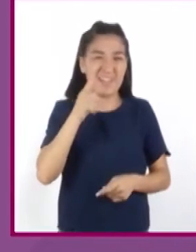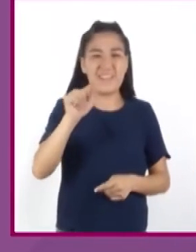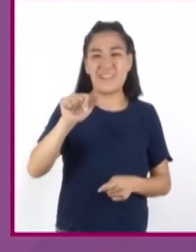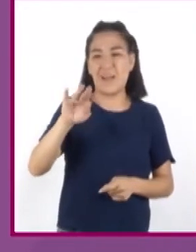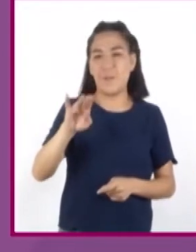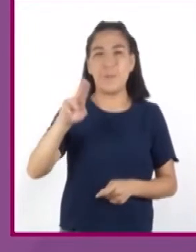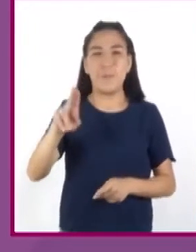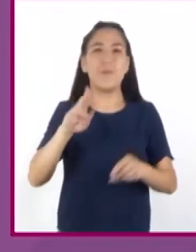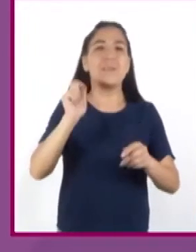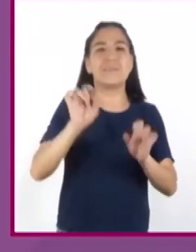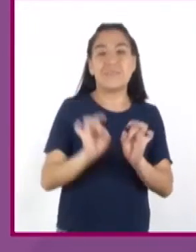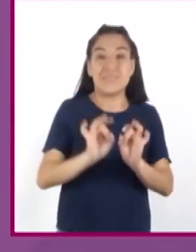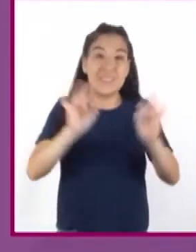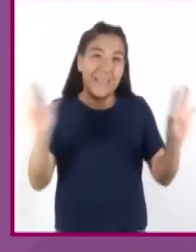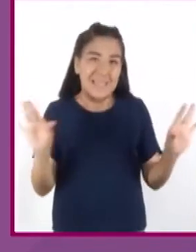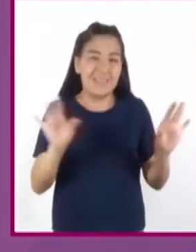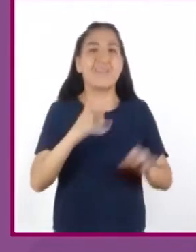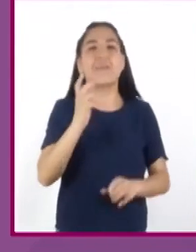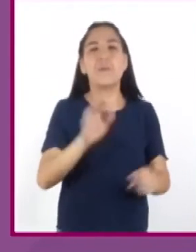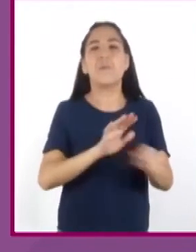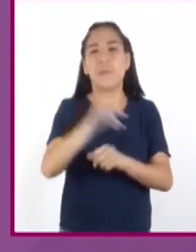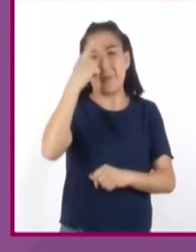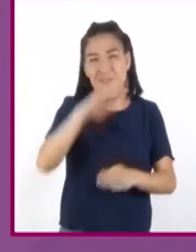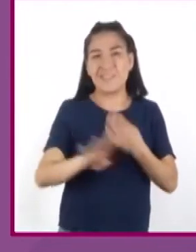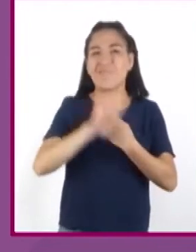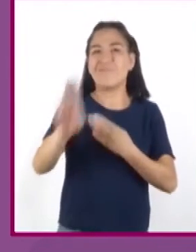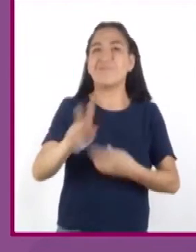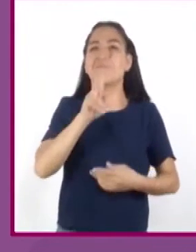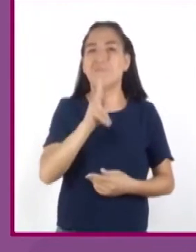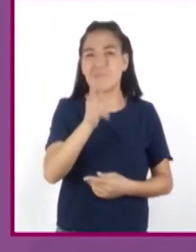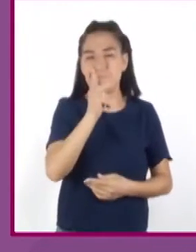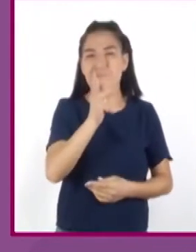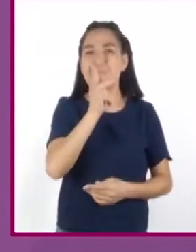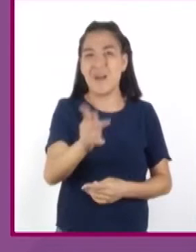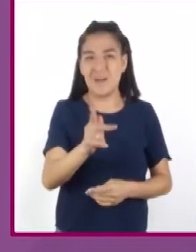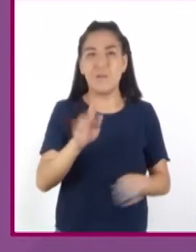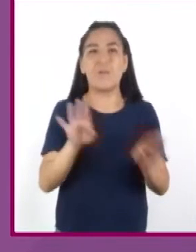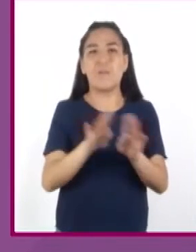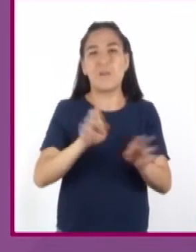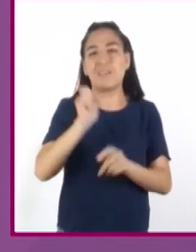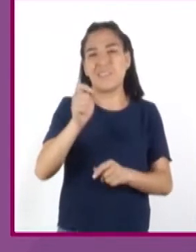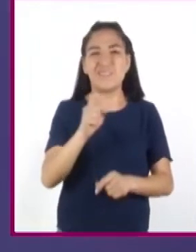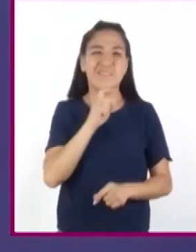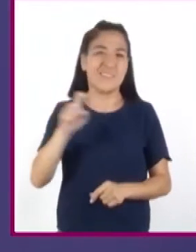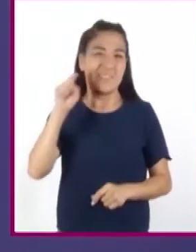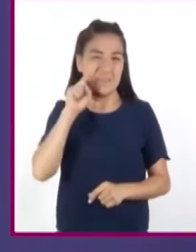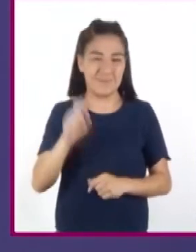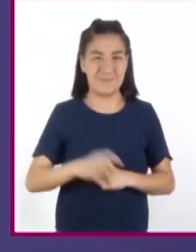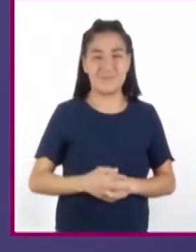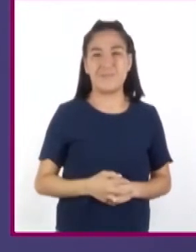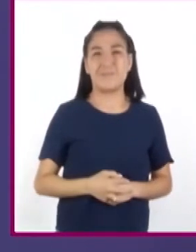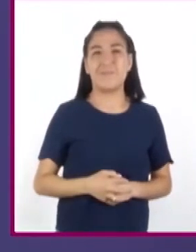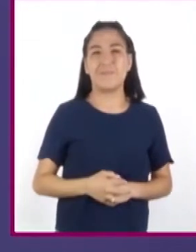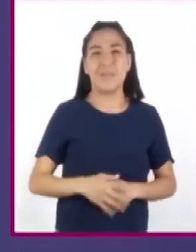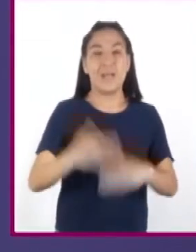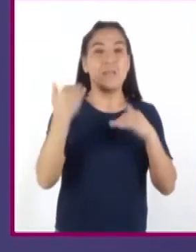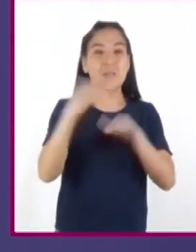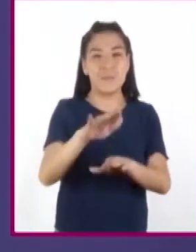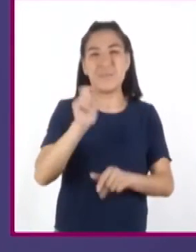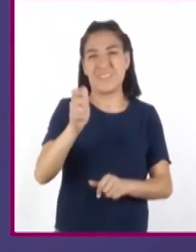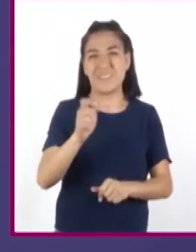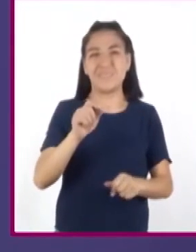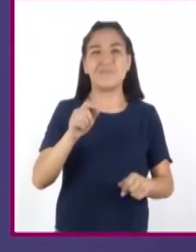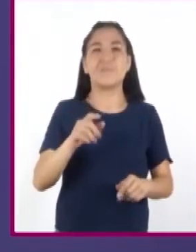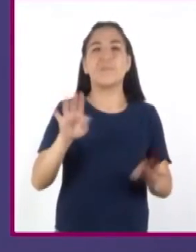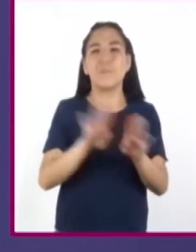de la delicadeza, el cual se utiliza para evitar el uso de palabras relacionadas con cuestiones sexuales. Sobre la influencia de